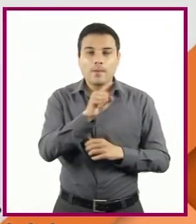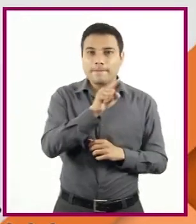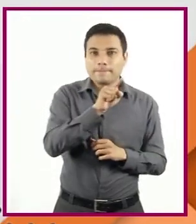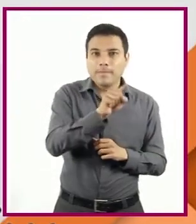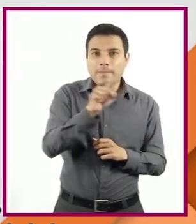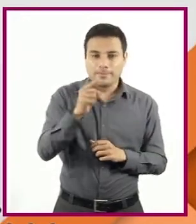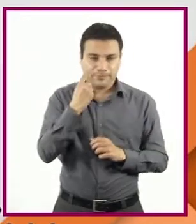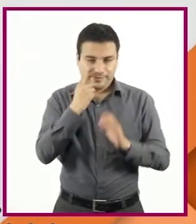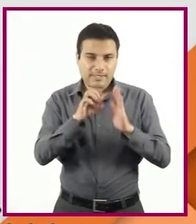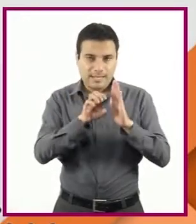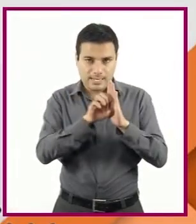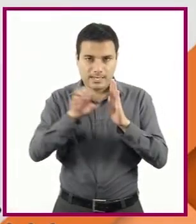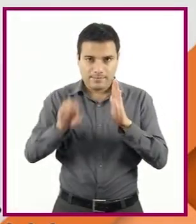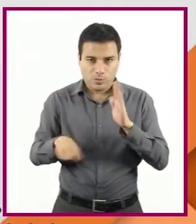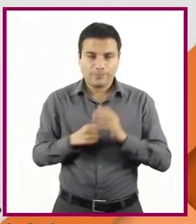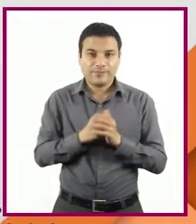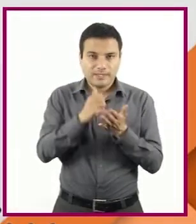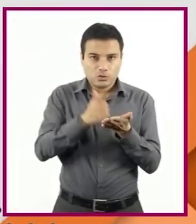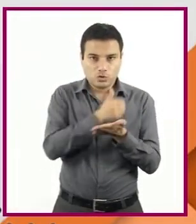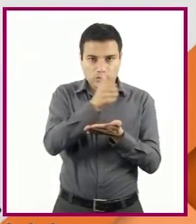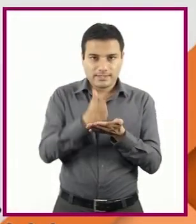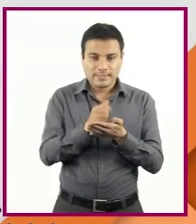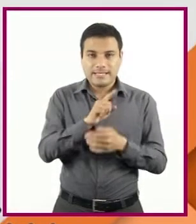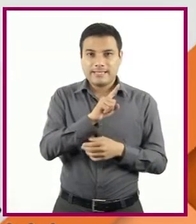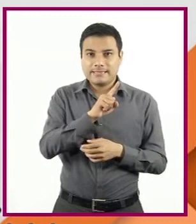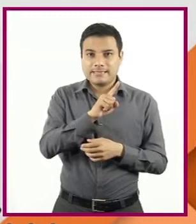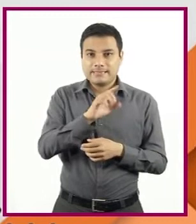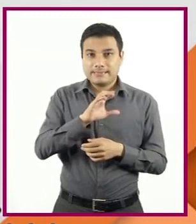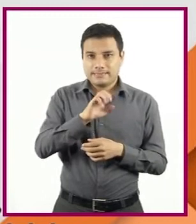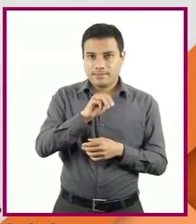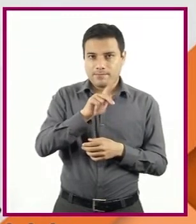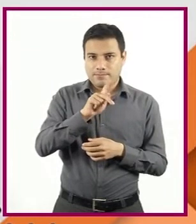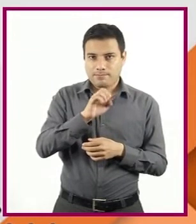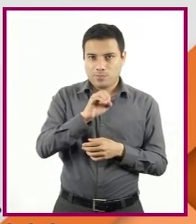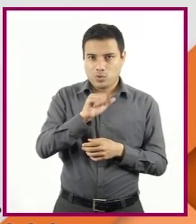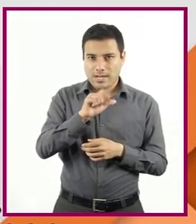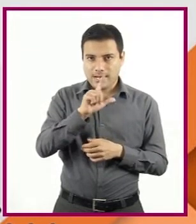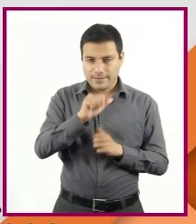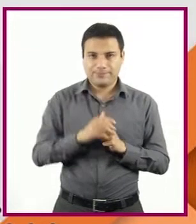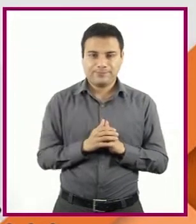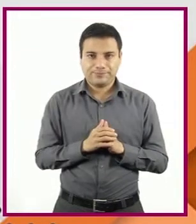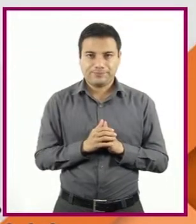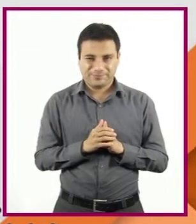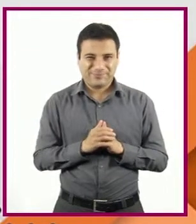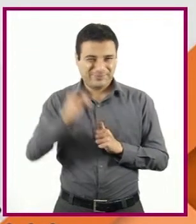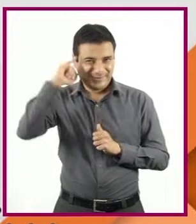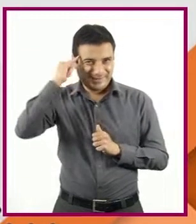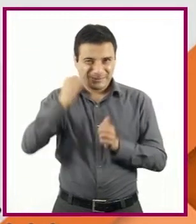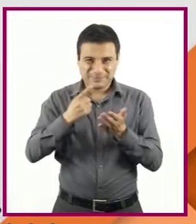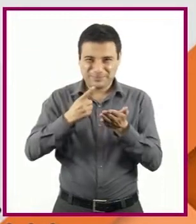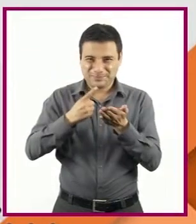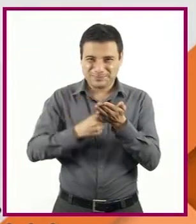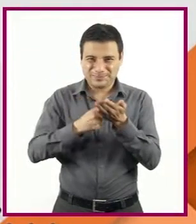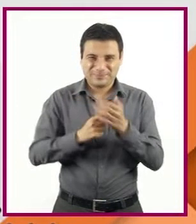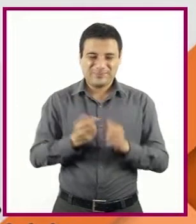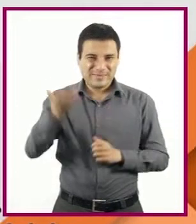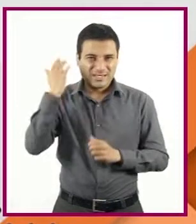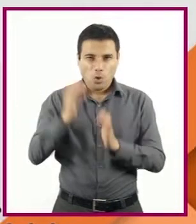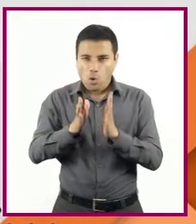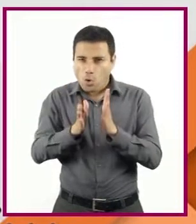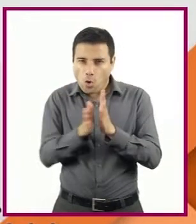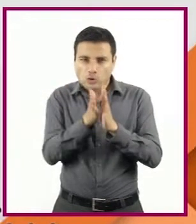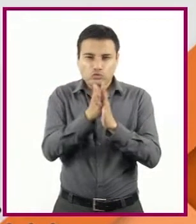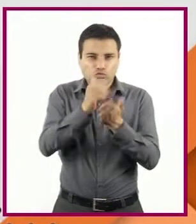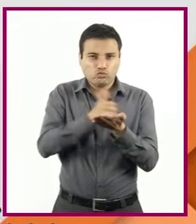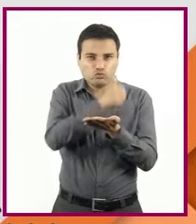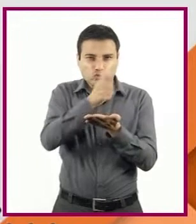Un ejemplo de esto fue la ciudad de Zempoala. La presencia tolteca en la zona, que había fortificado poblaciones,